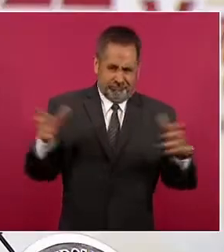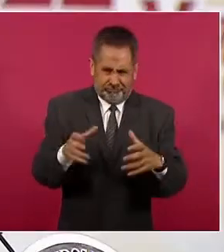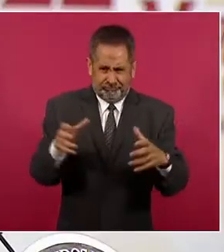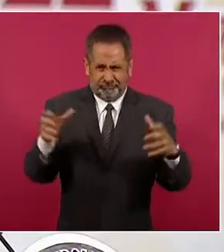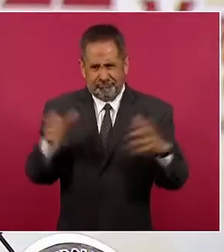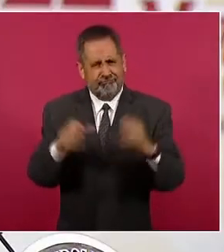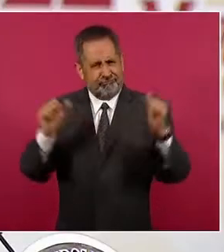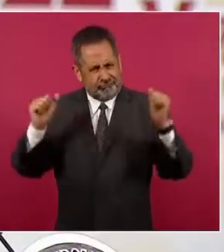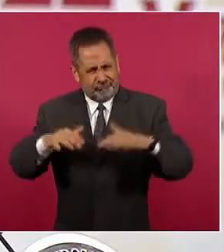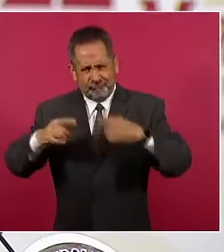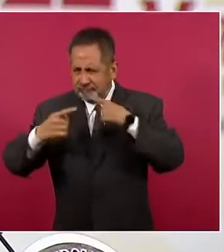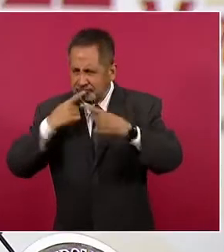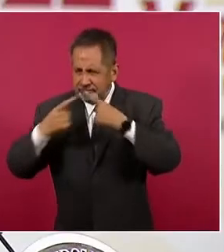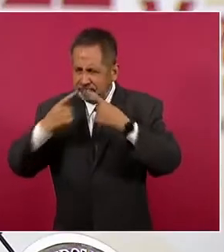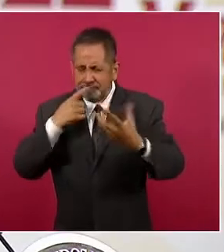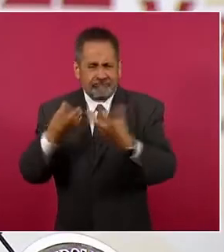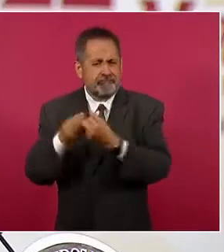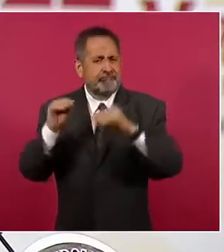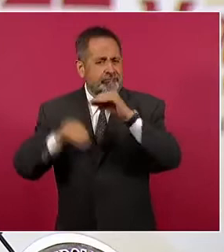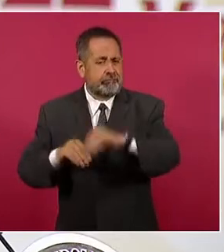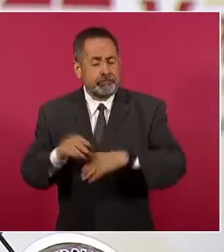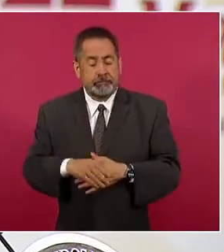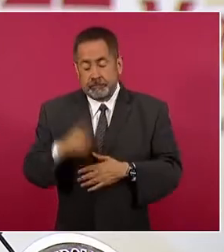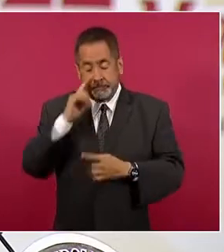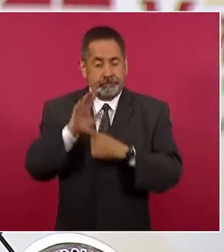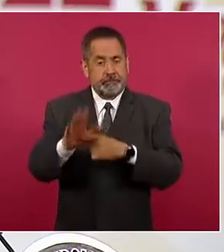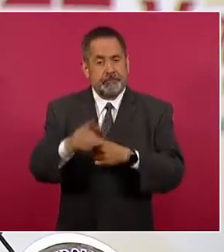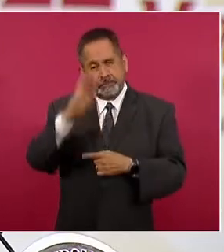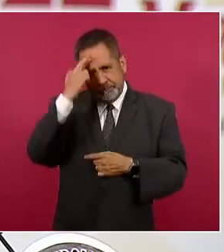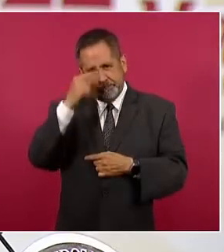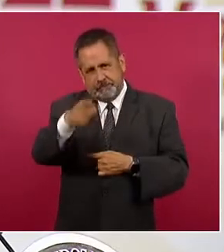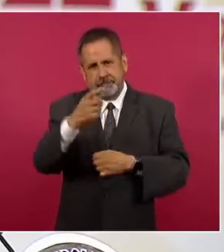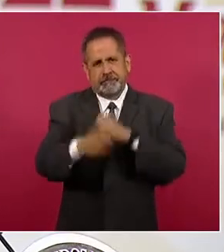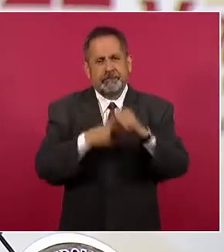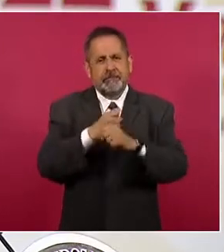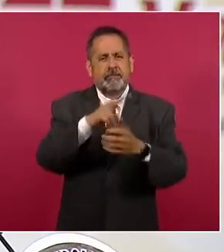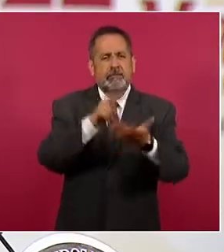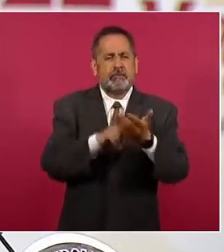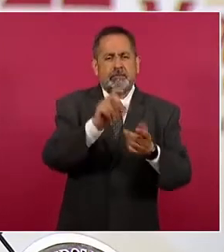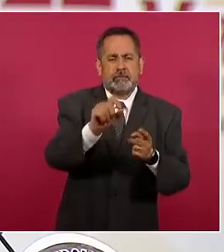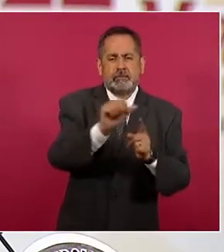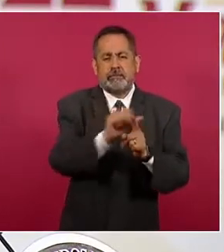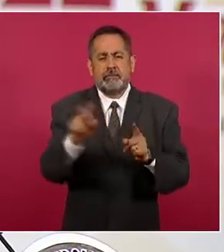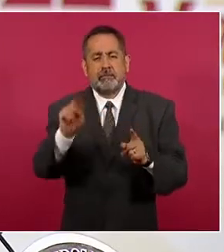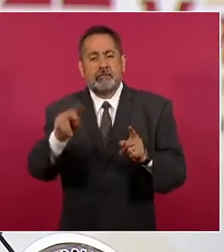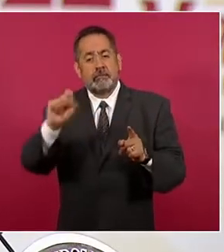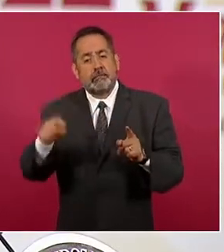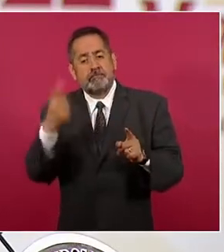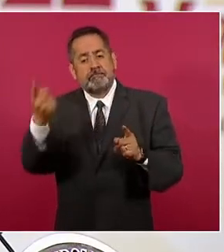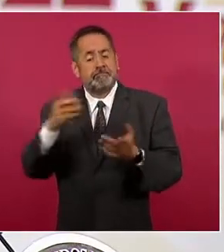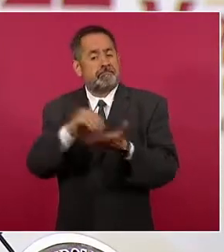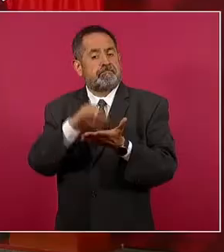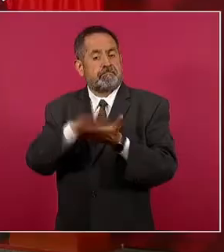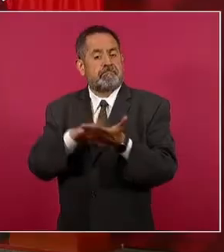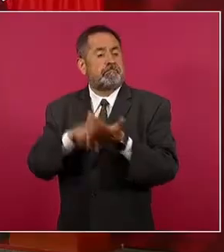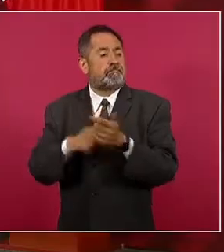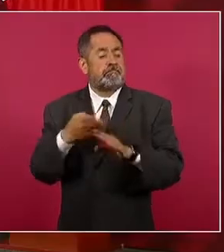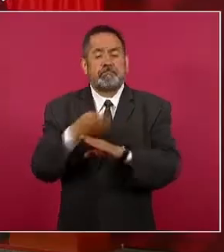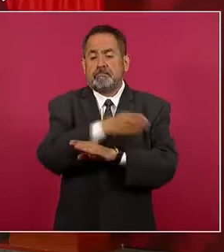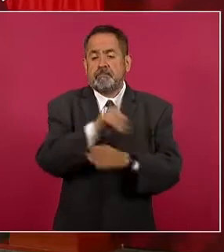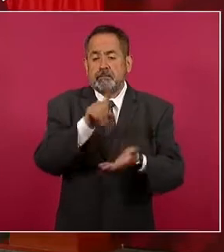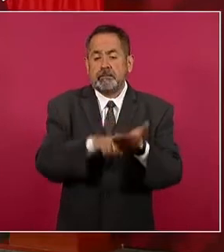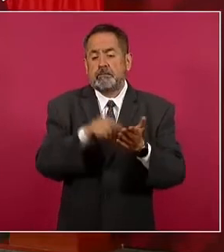las asambleas. Para magnificar esta cifra, recuerden que en el ciclo 2020-2021 se tenían registrados